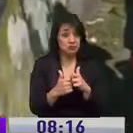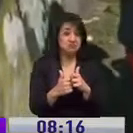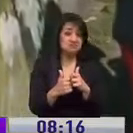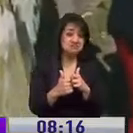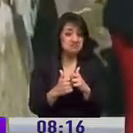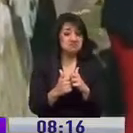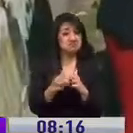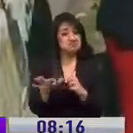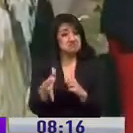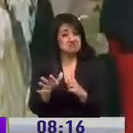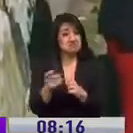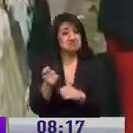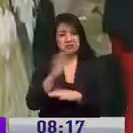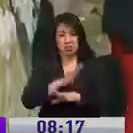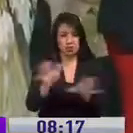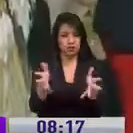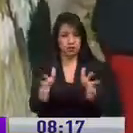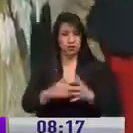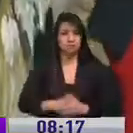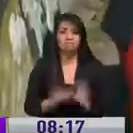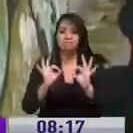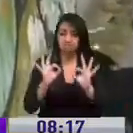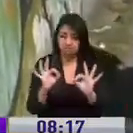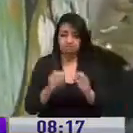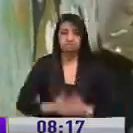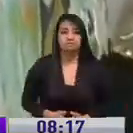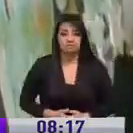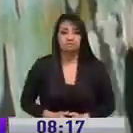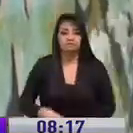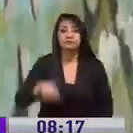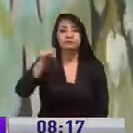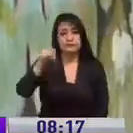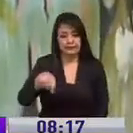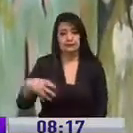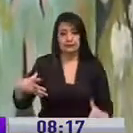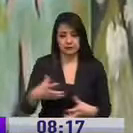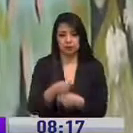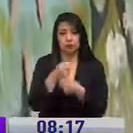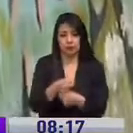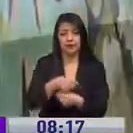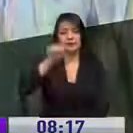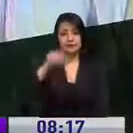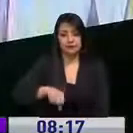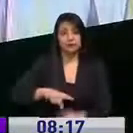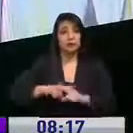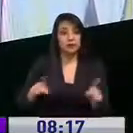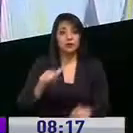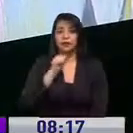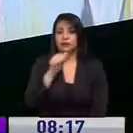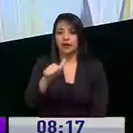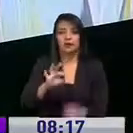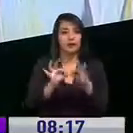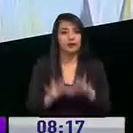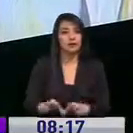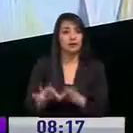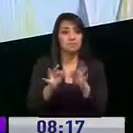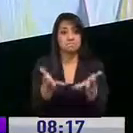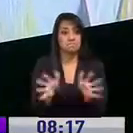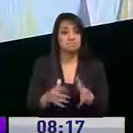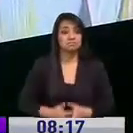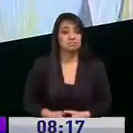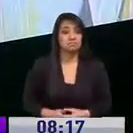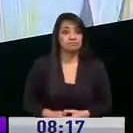creo que en eso se ha eliminado. Perfecto, así es, Robert, sí se ha puesto seguridad, sin embargo, aún falta intervención en este espacio.